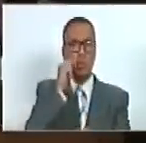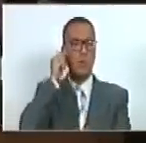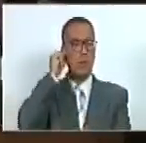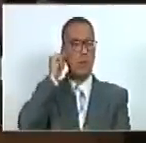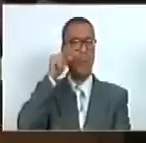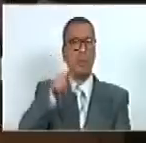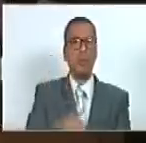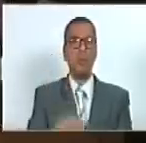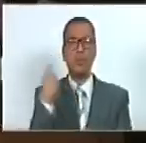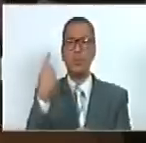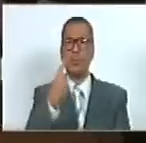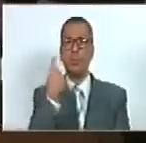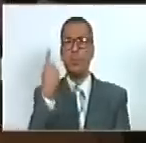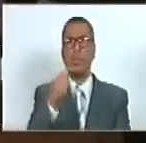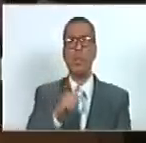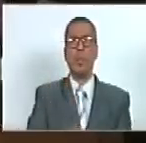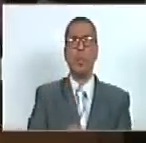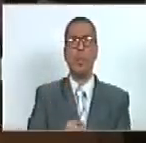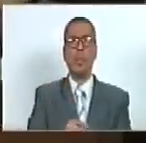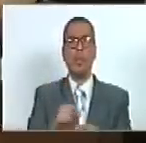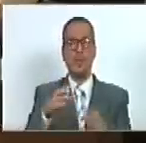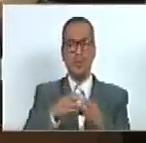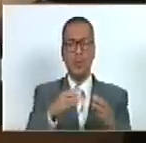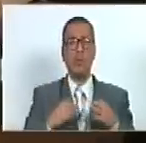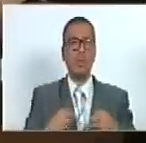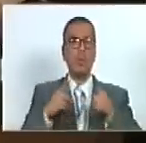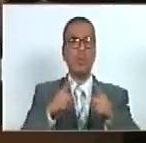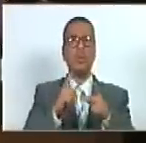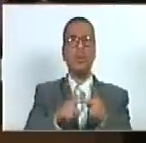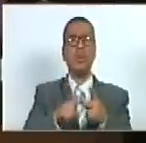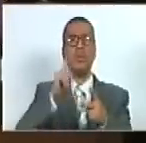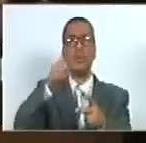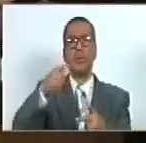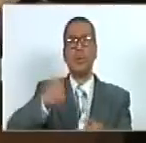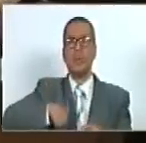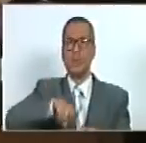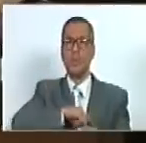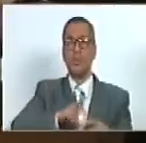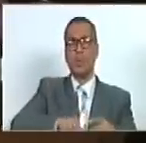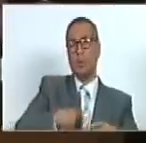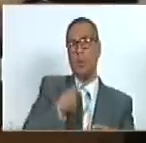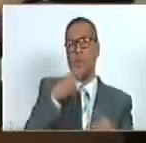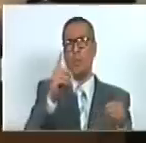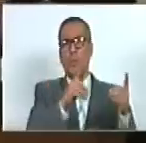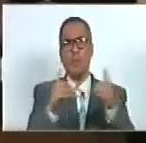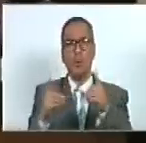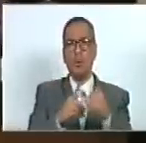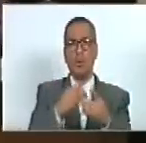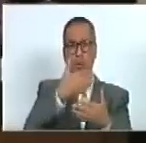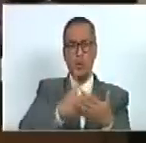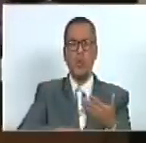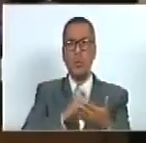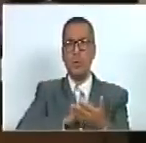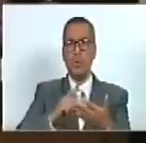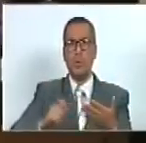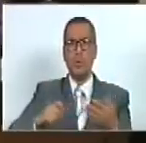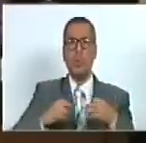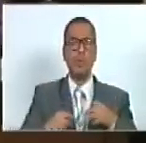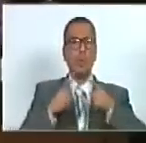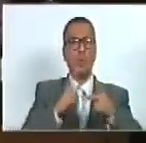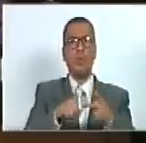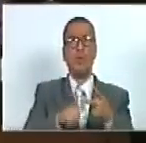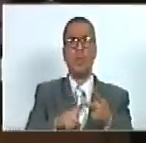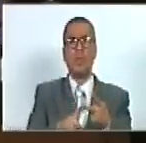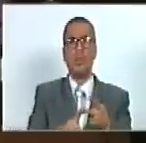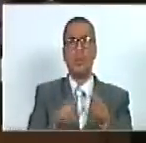trabajadoras, no solamente del sector salud, sino que nosotros podamos discutir un contrato del sector salud, el